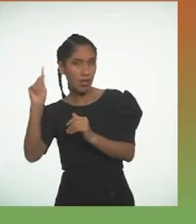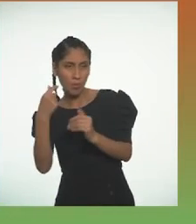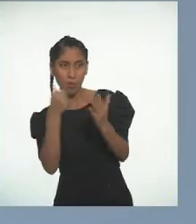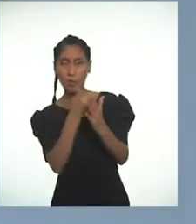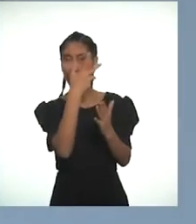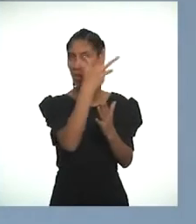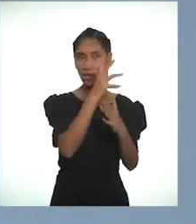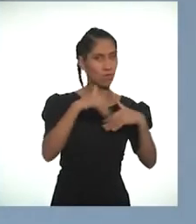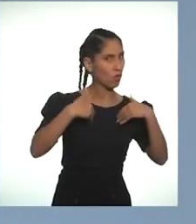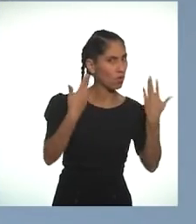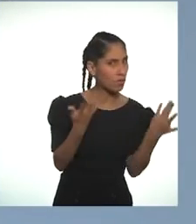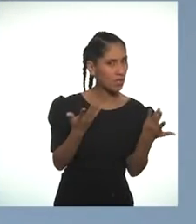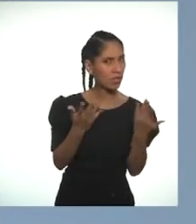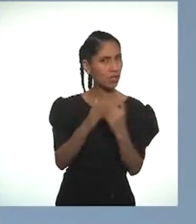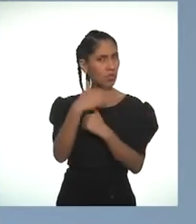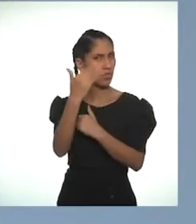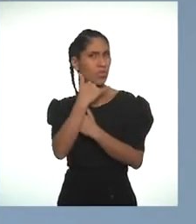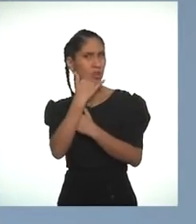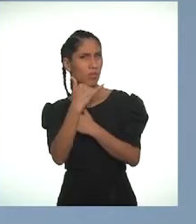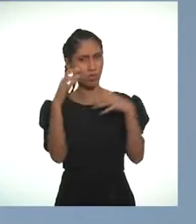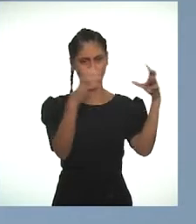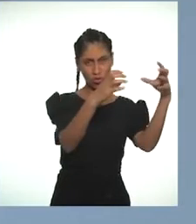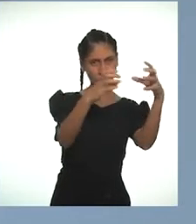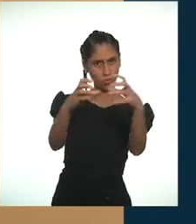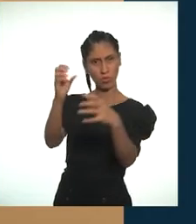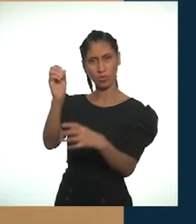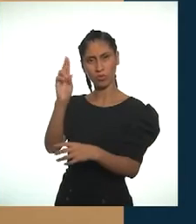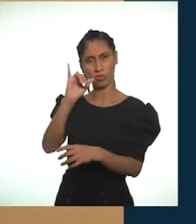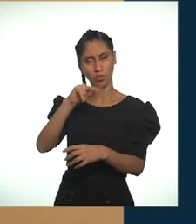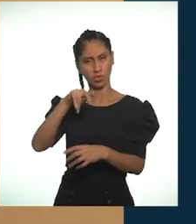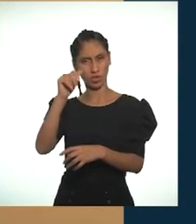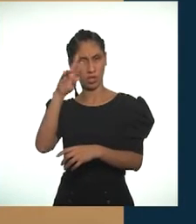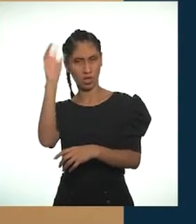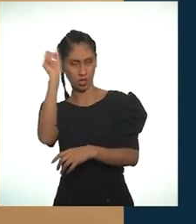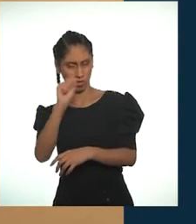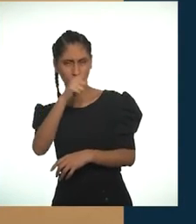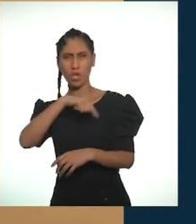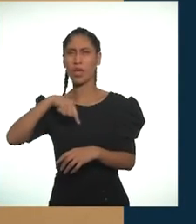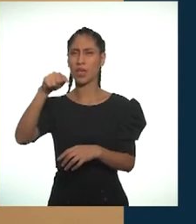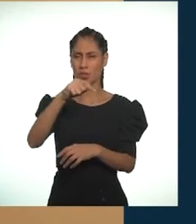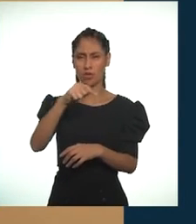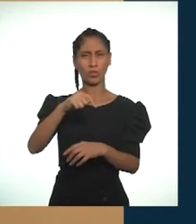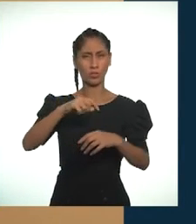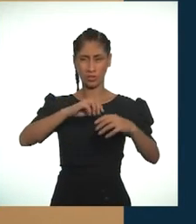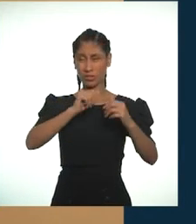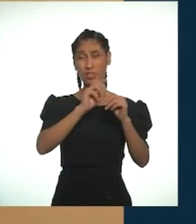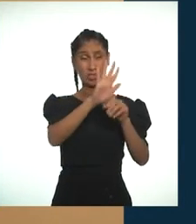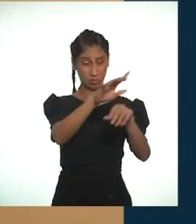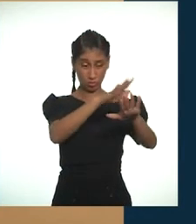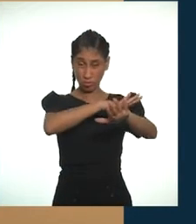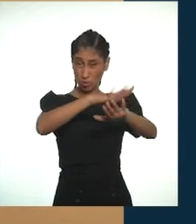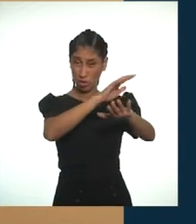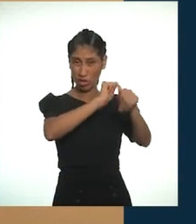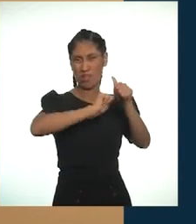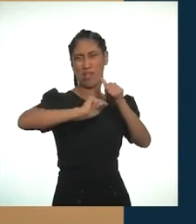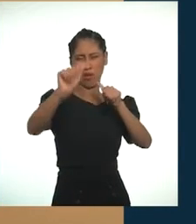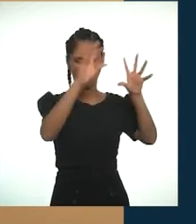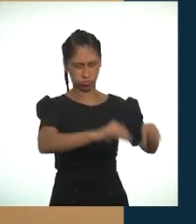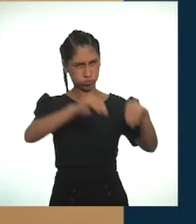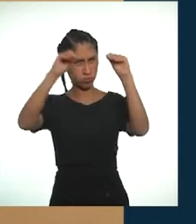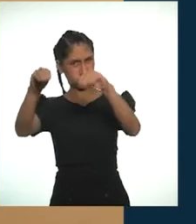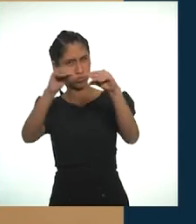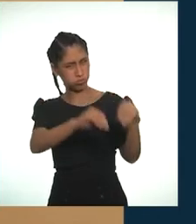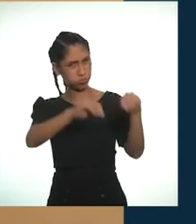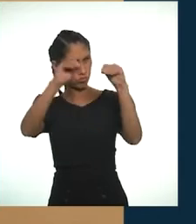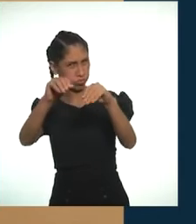caucho. ¿Qué ocurrió con los pueblos originarios? Optaron por alejarse de sus tierras. Debido a